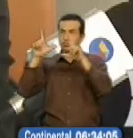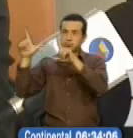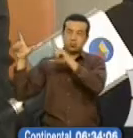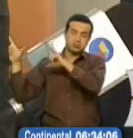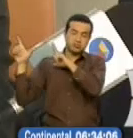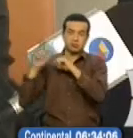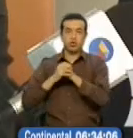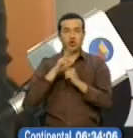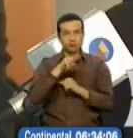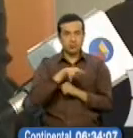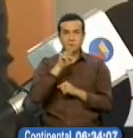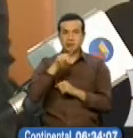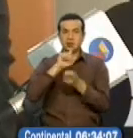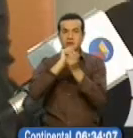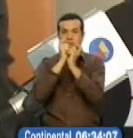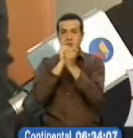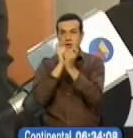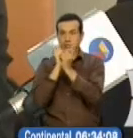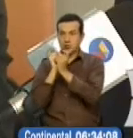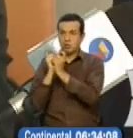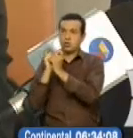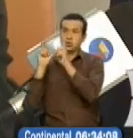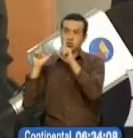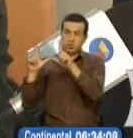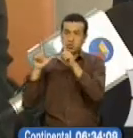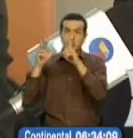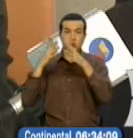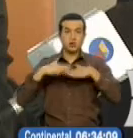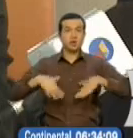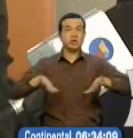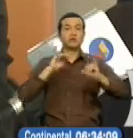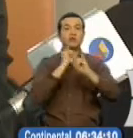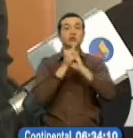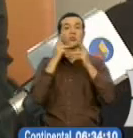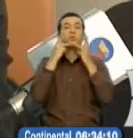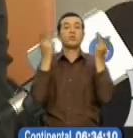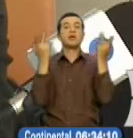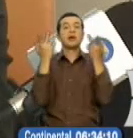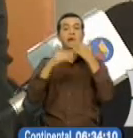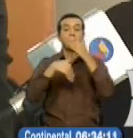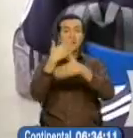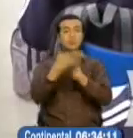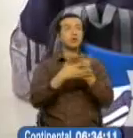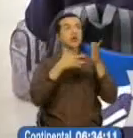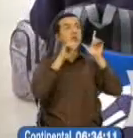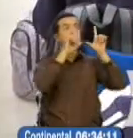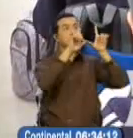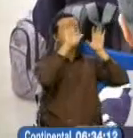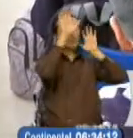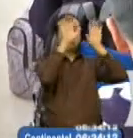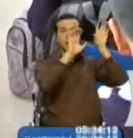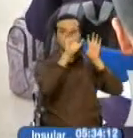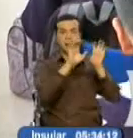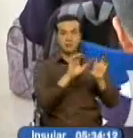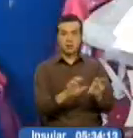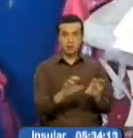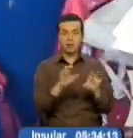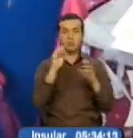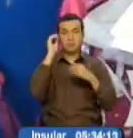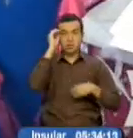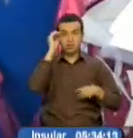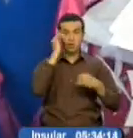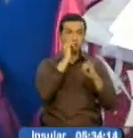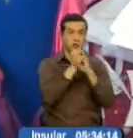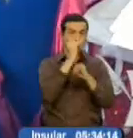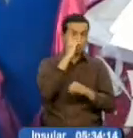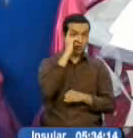personajes. Va a ser una campaña rotativa y luego en las dependencias públicas se irá formando una especie de galería. La campaña de valores llegará no solo a